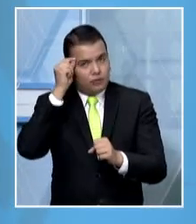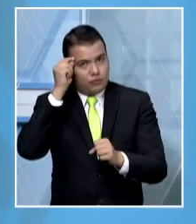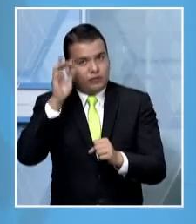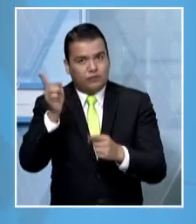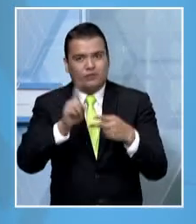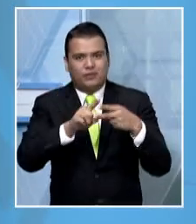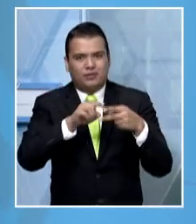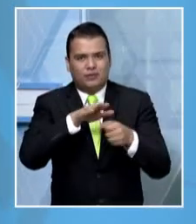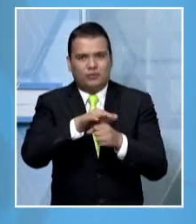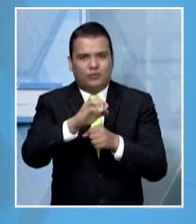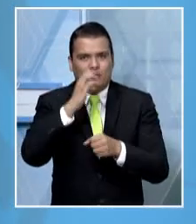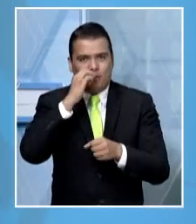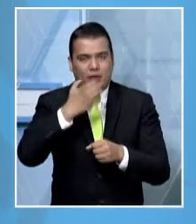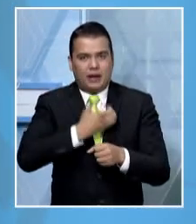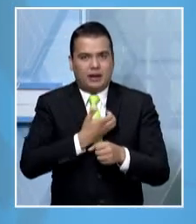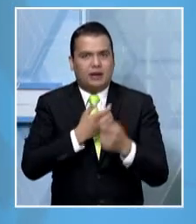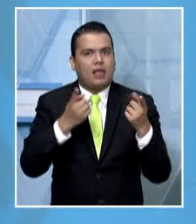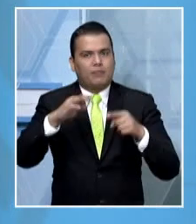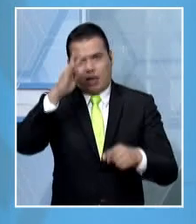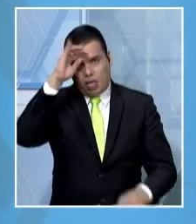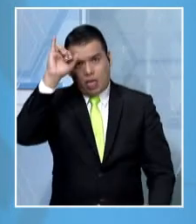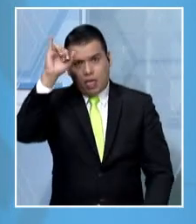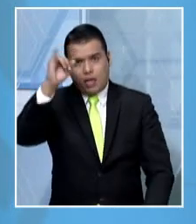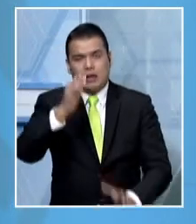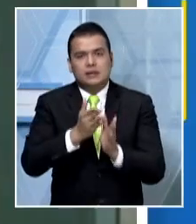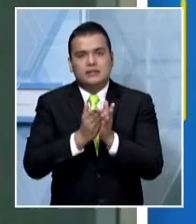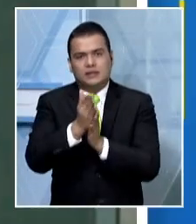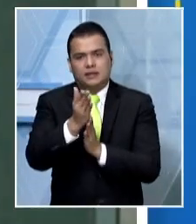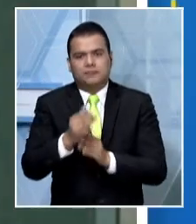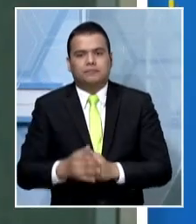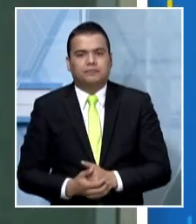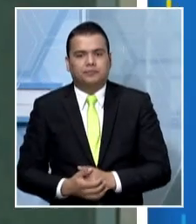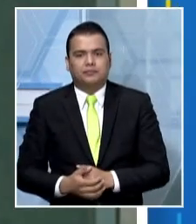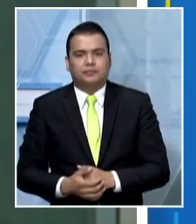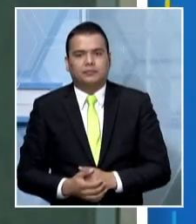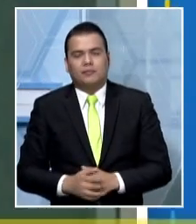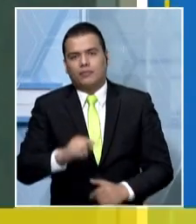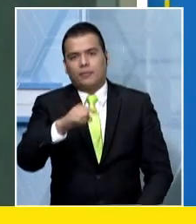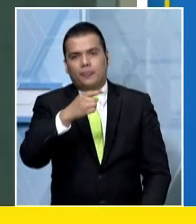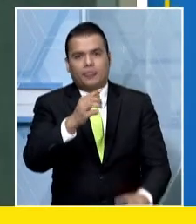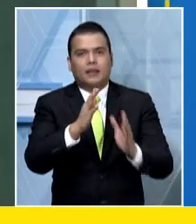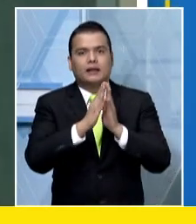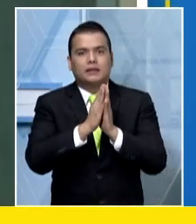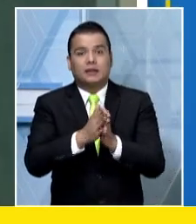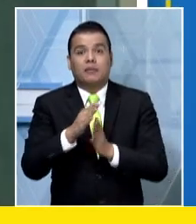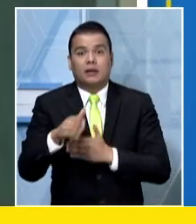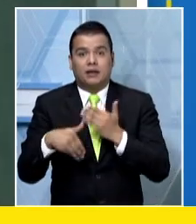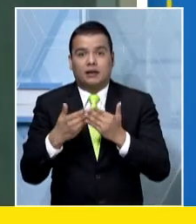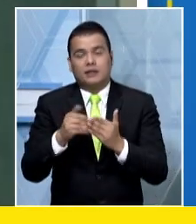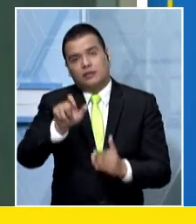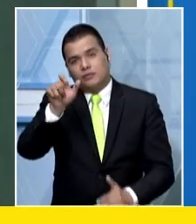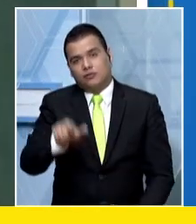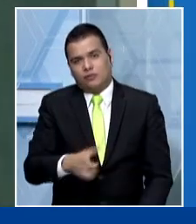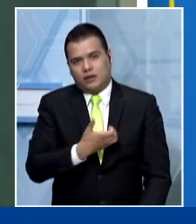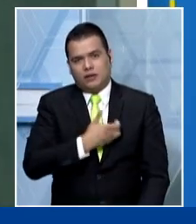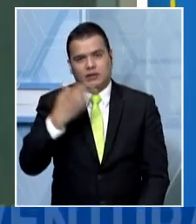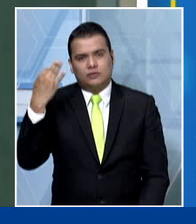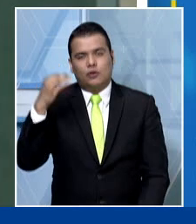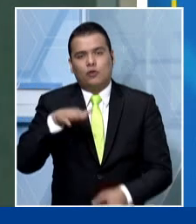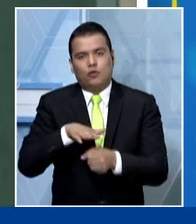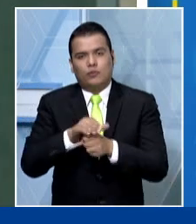clínica sigue hospitalizado el alcalde de buenaventura desde el primero de diciembre el mandatario de buenaventura